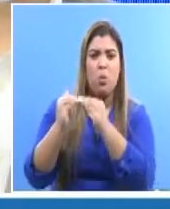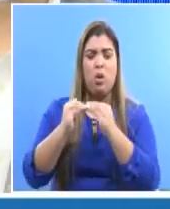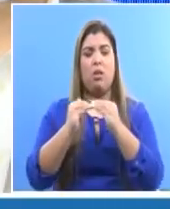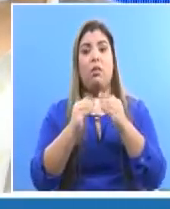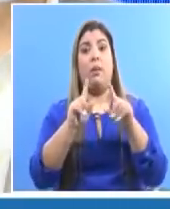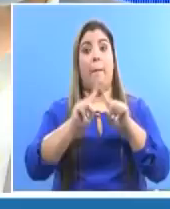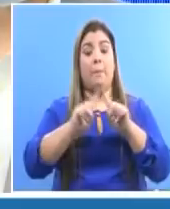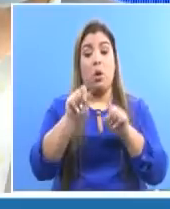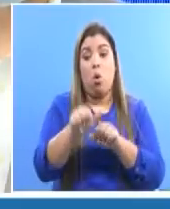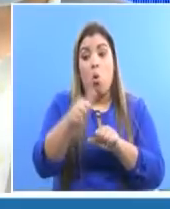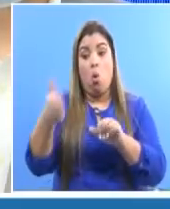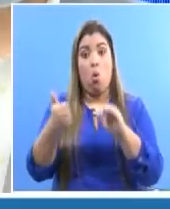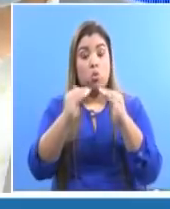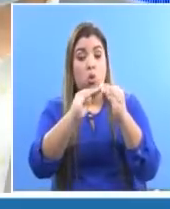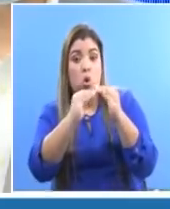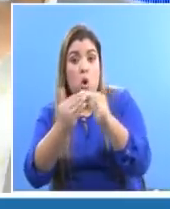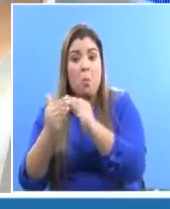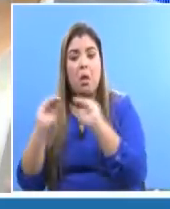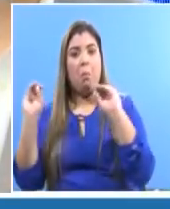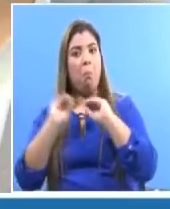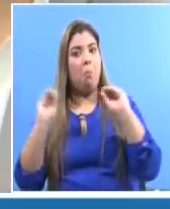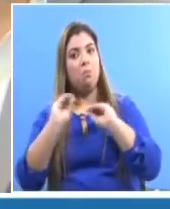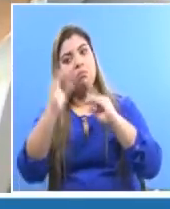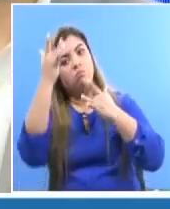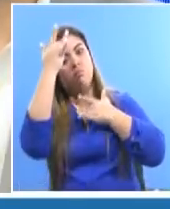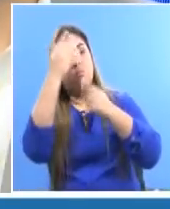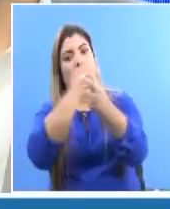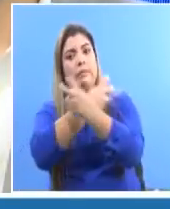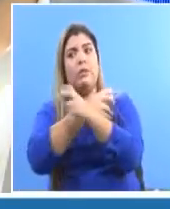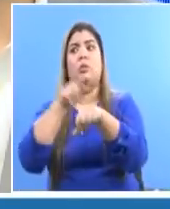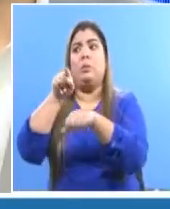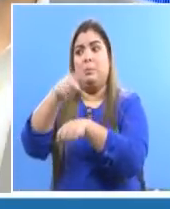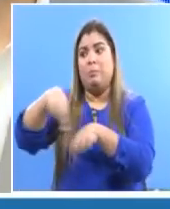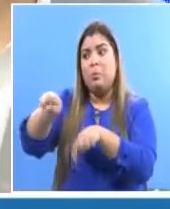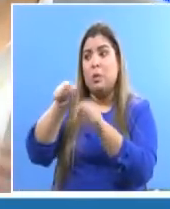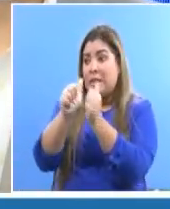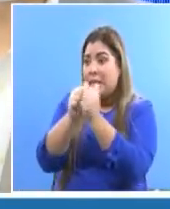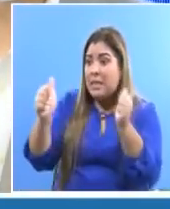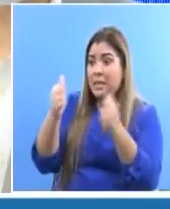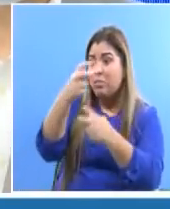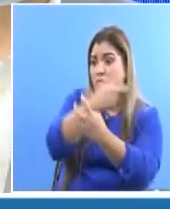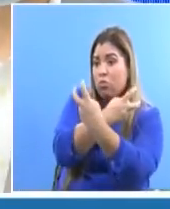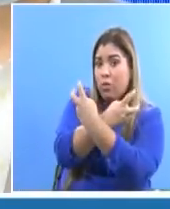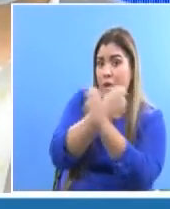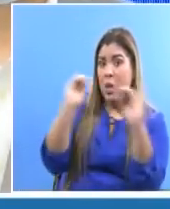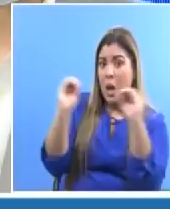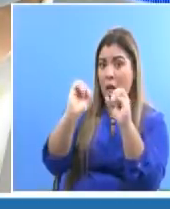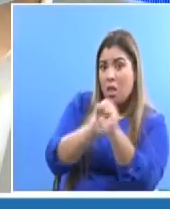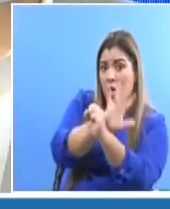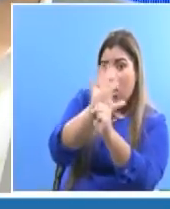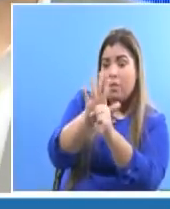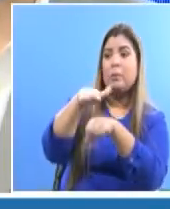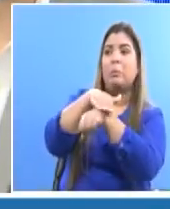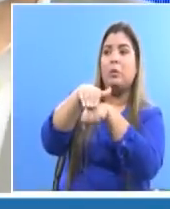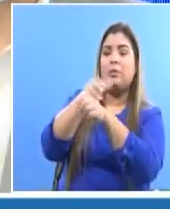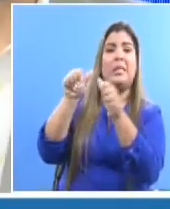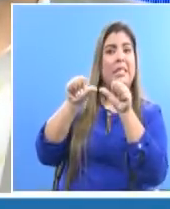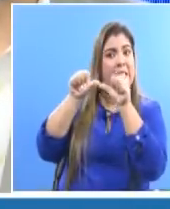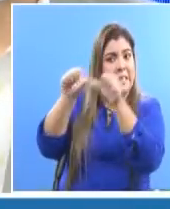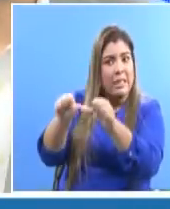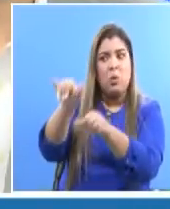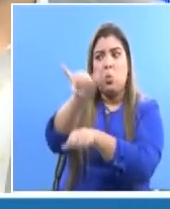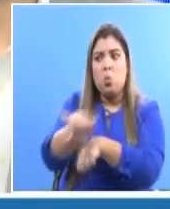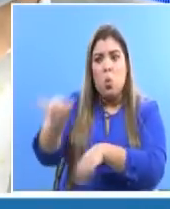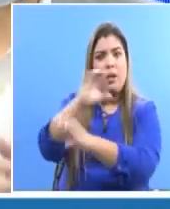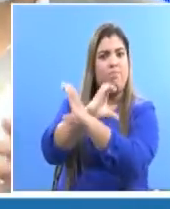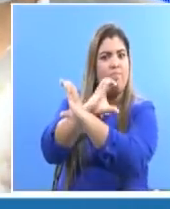que todavía no tienen el virus deben mantenerse idealmente libres de COVID, porque